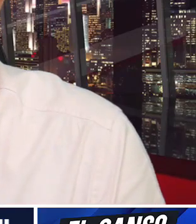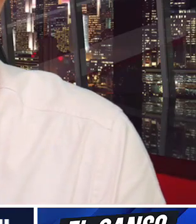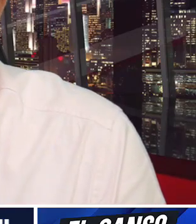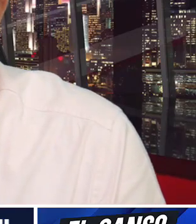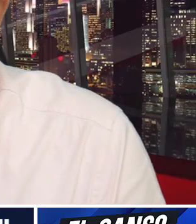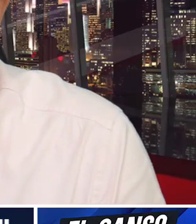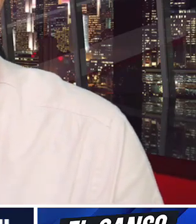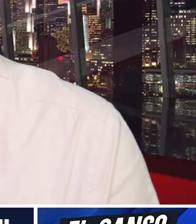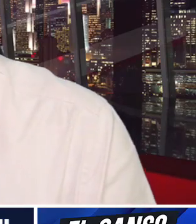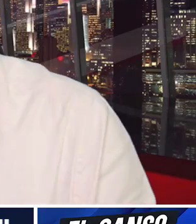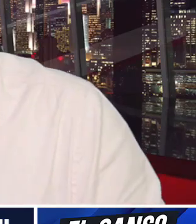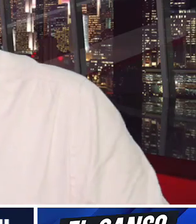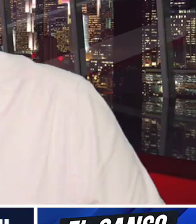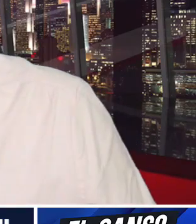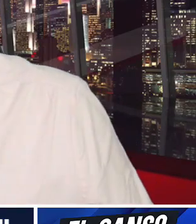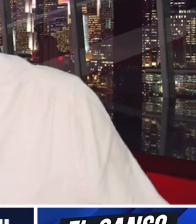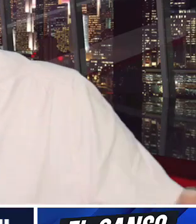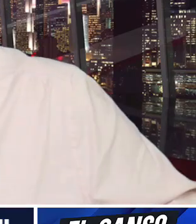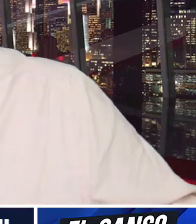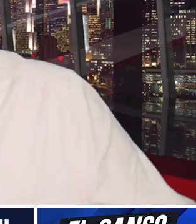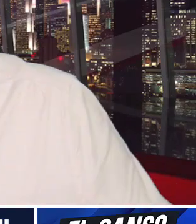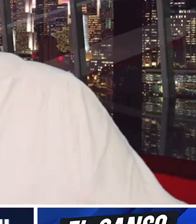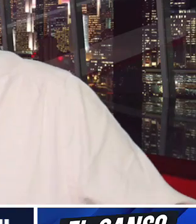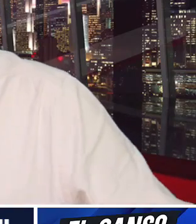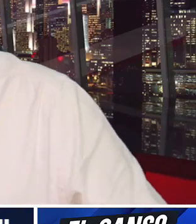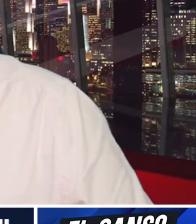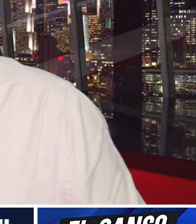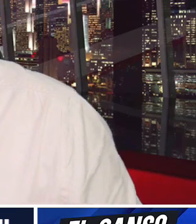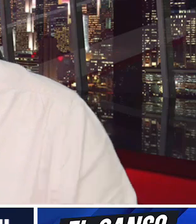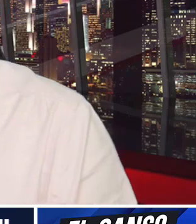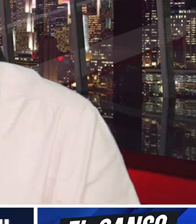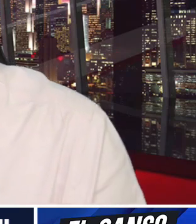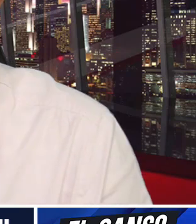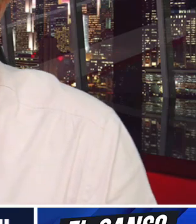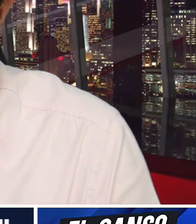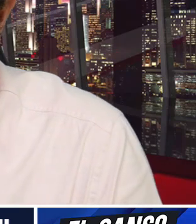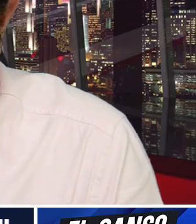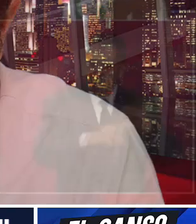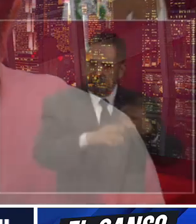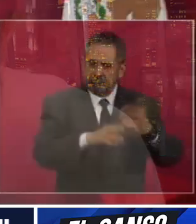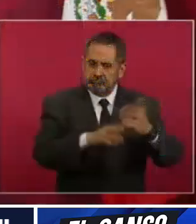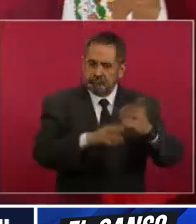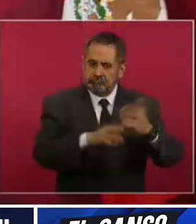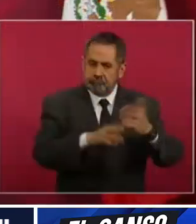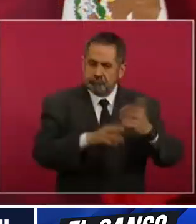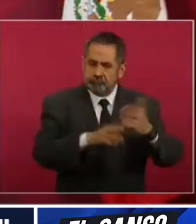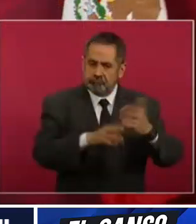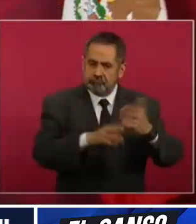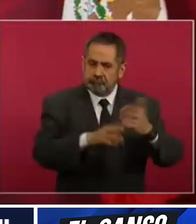de, repito, petroleras y directivos estadounidenses. Vamos a escucharlo.